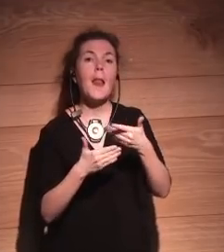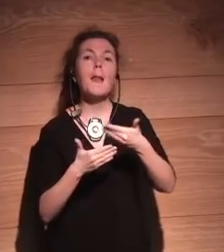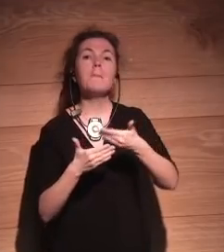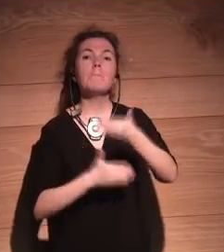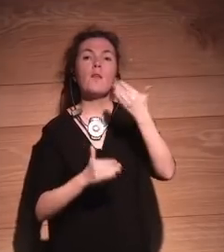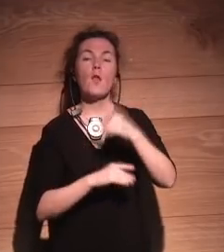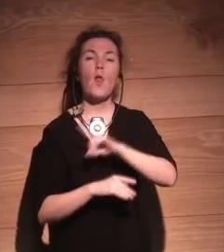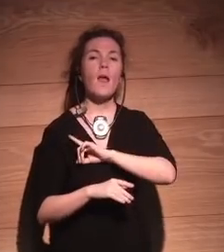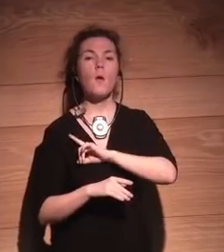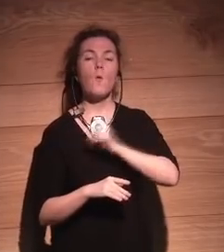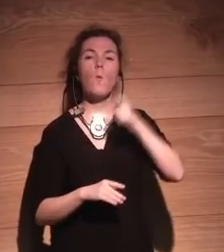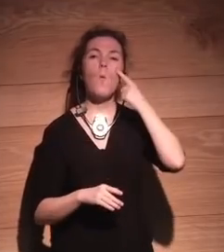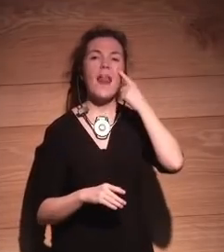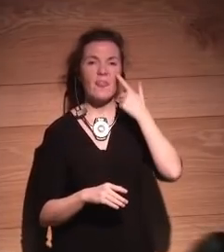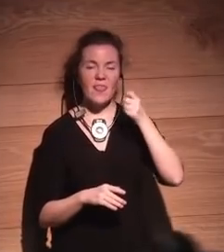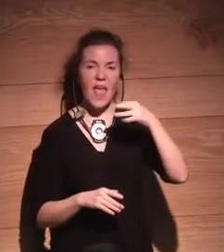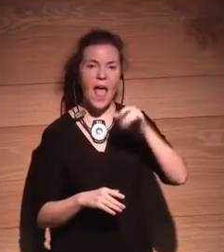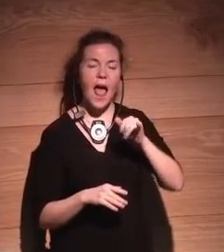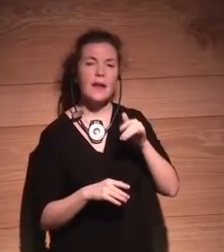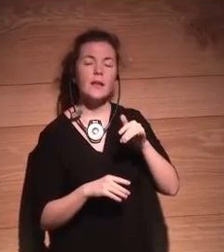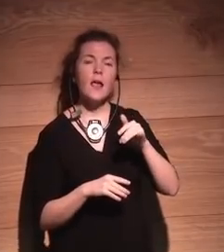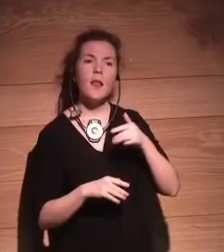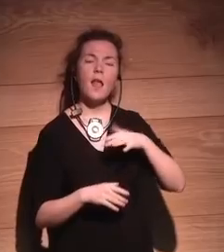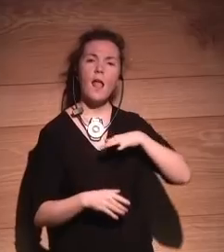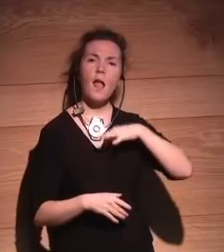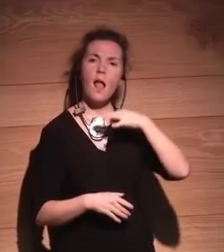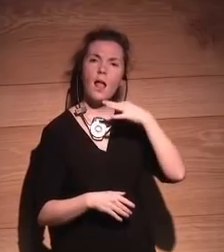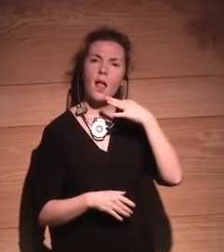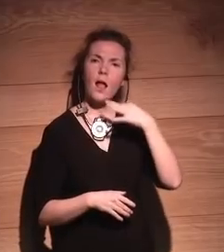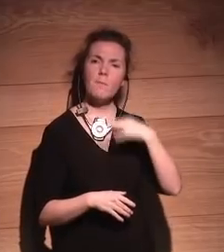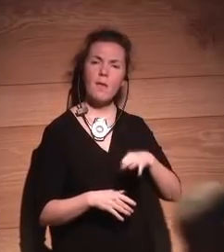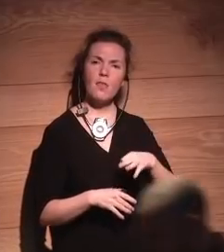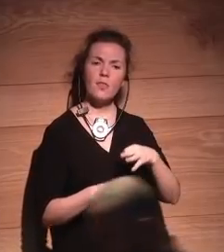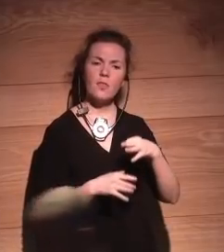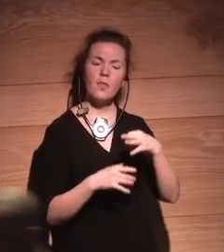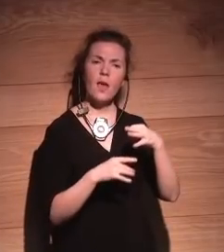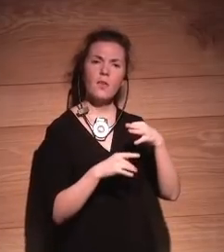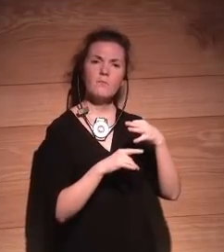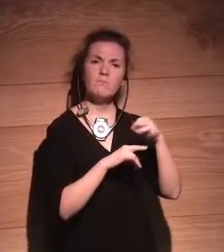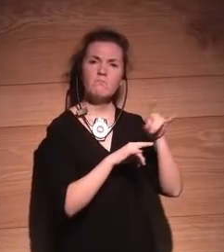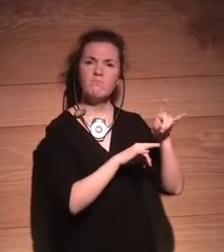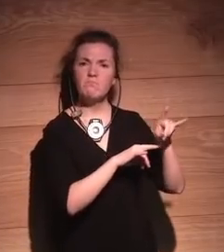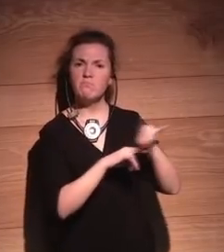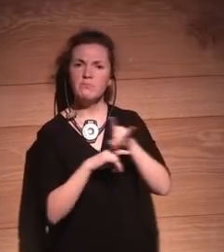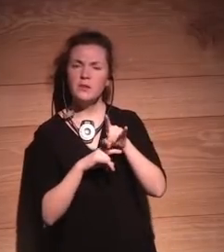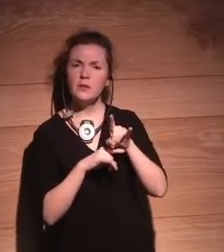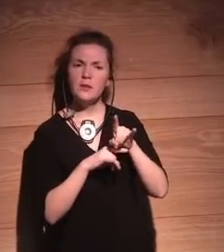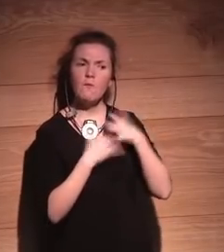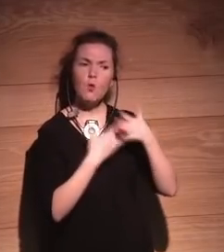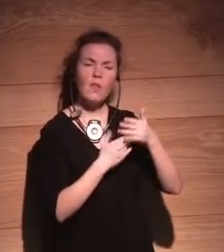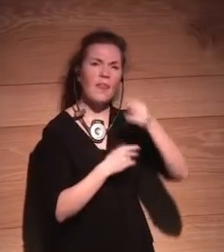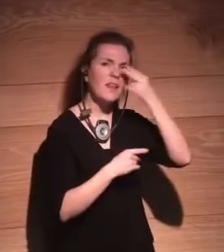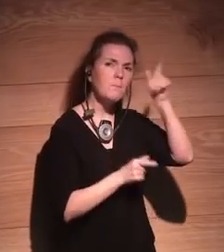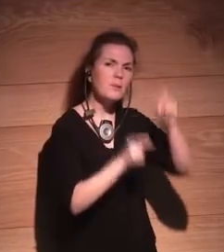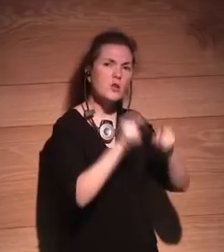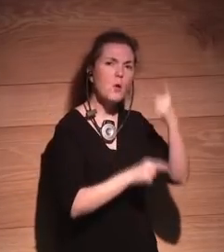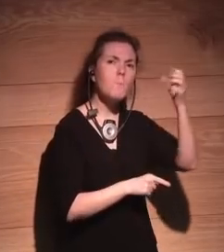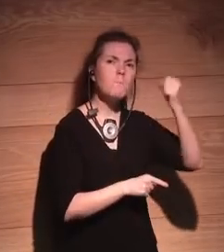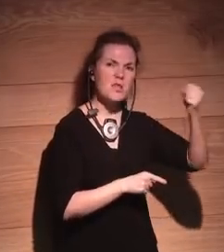haya sido capaz de atraer la voluntad y el interés de cerca de 1 millón de personas